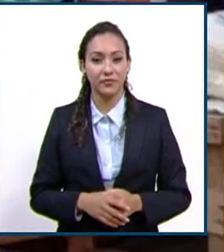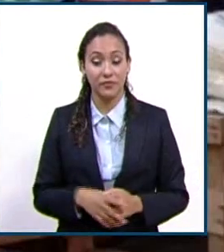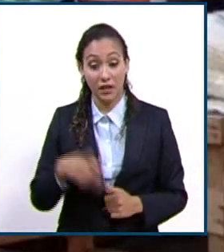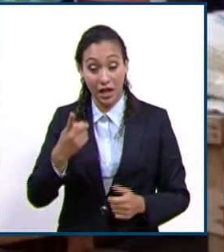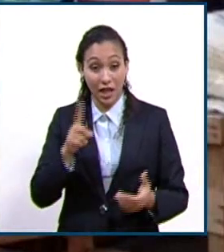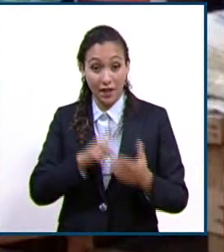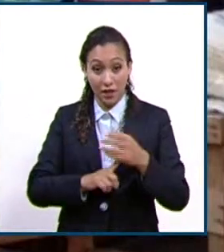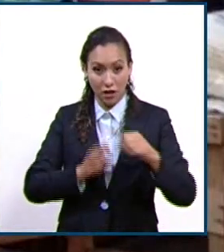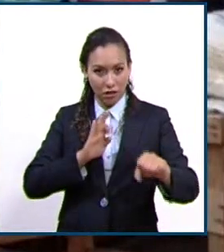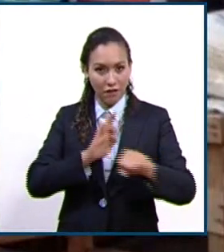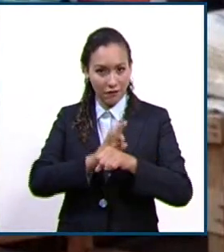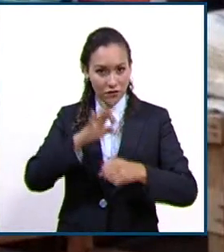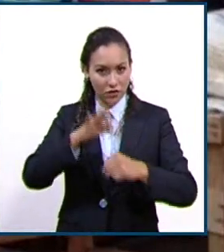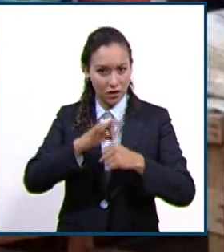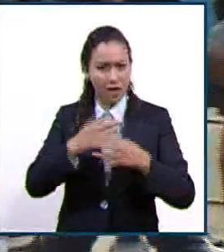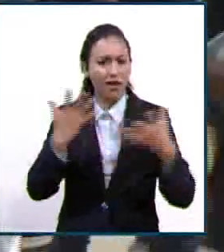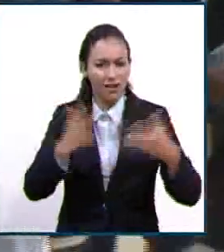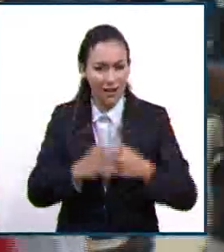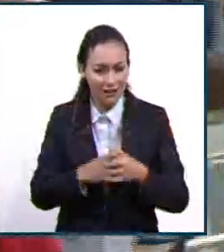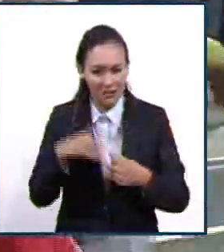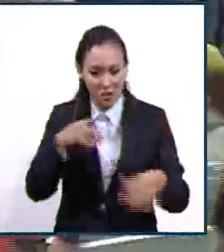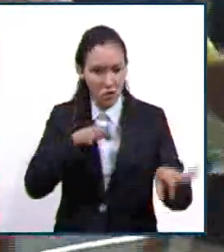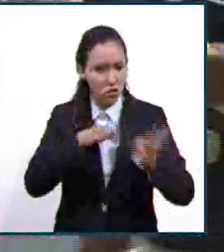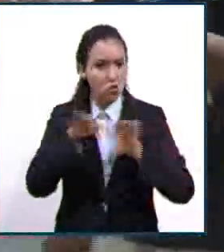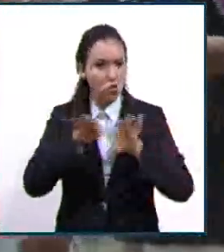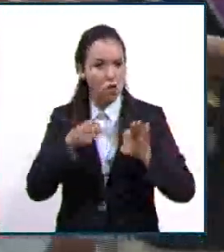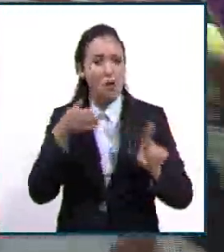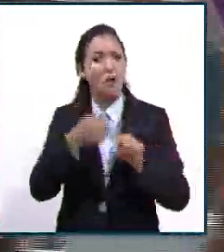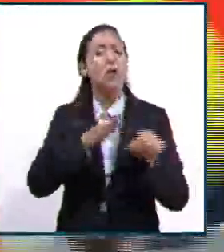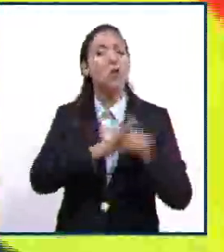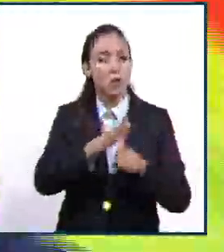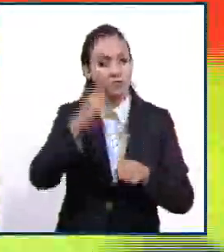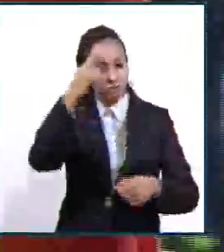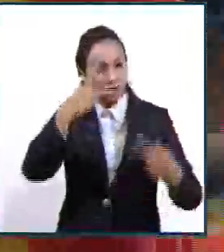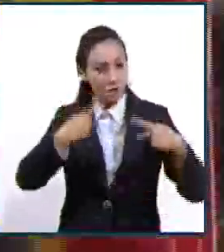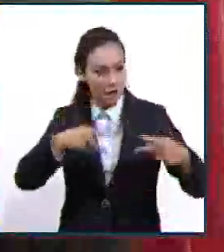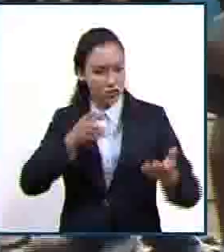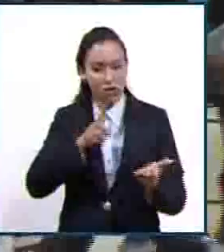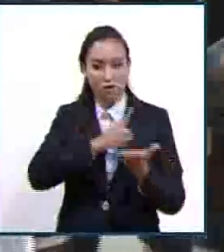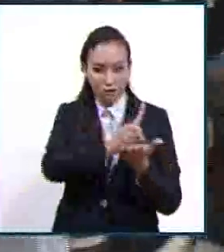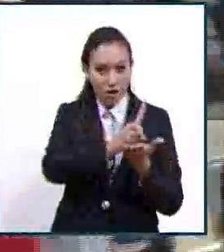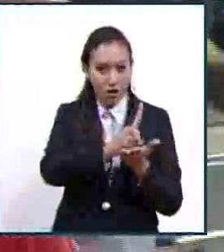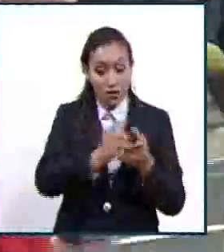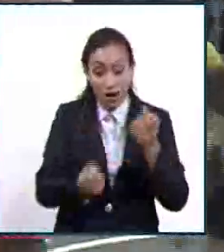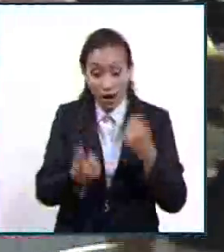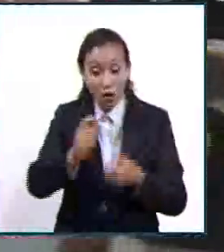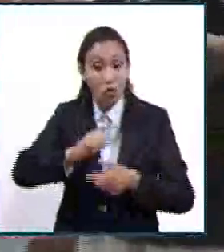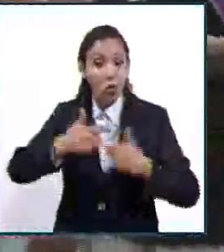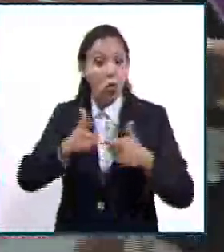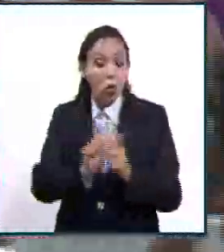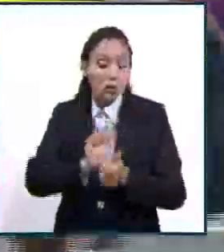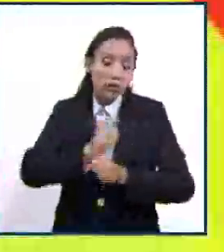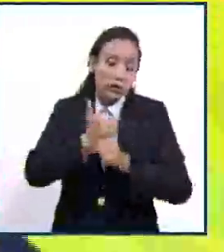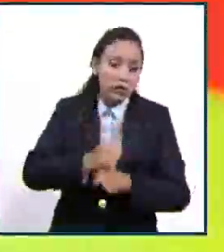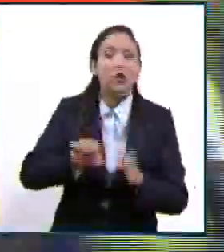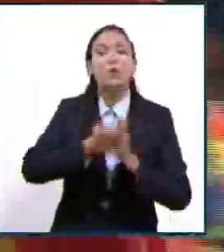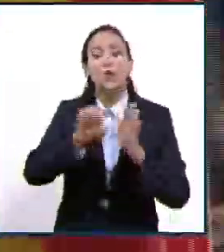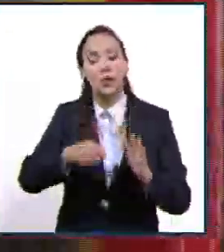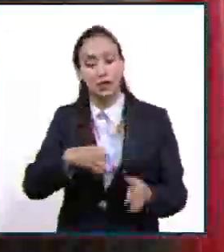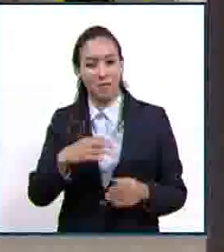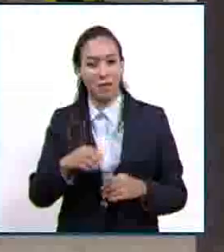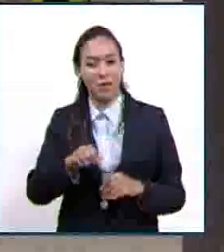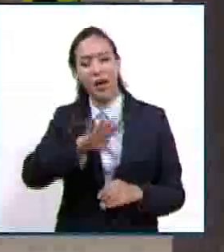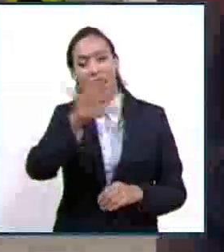Electoral ha ampliado sus servicios para proteger los derechos de personas de sectores vulnerables, como son afromexicanos, de